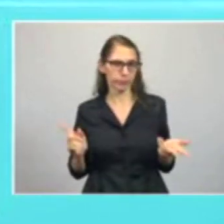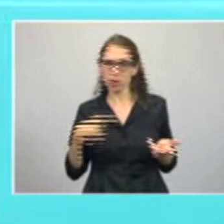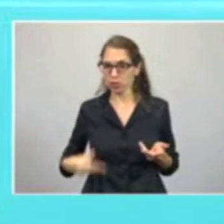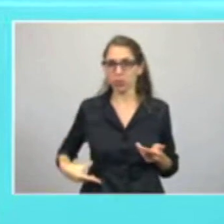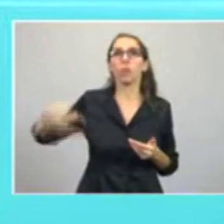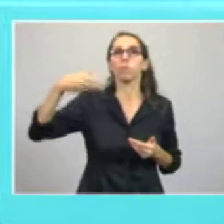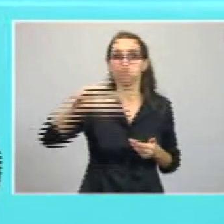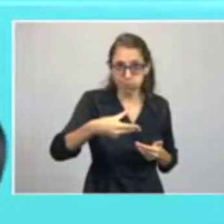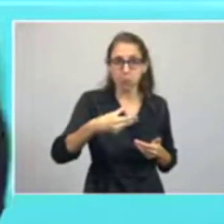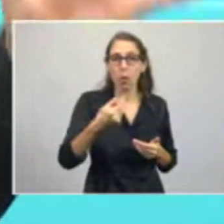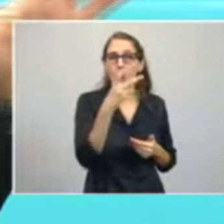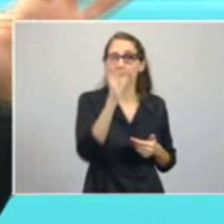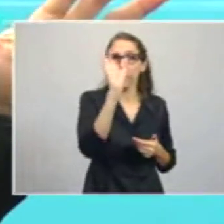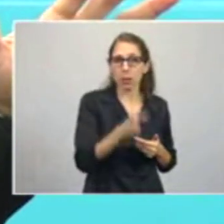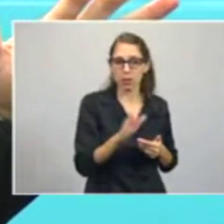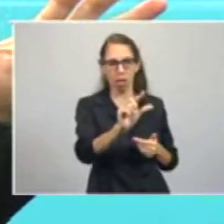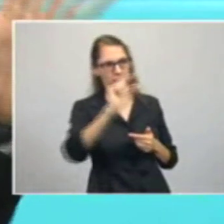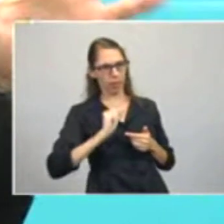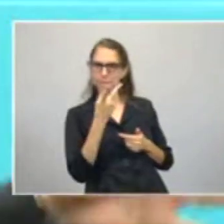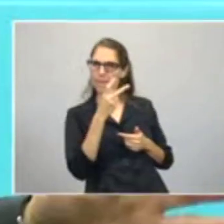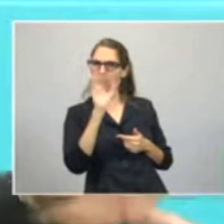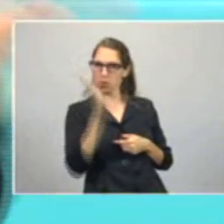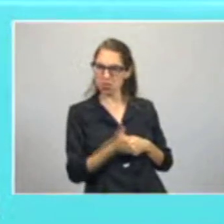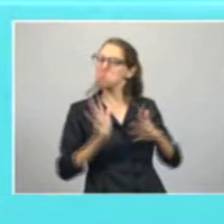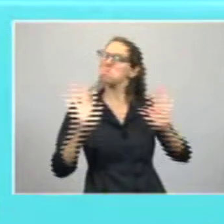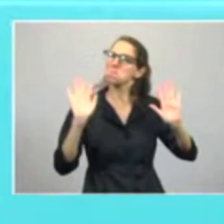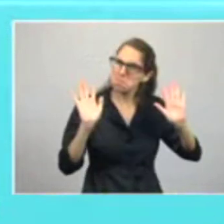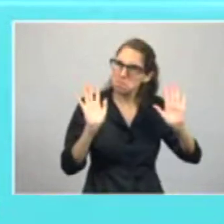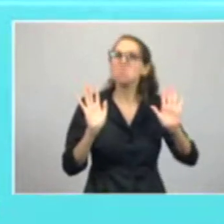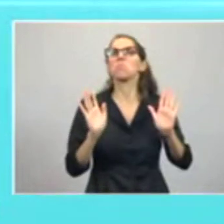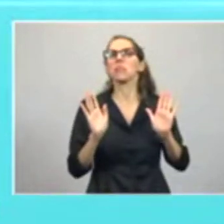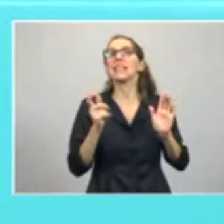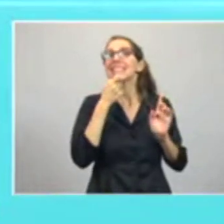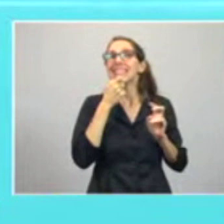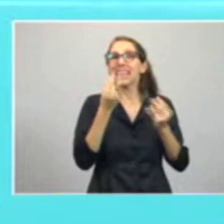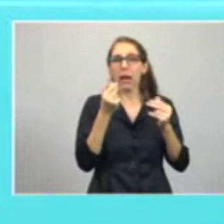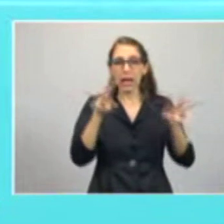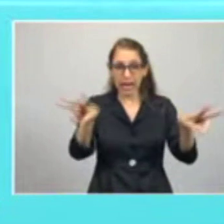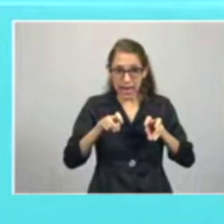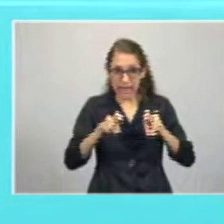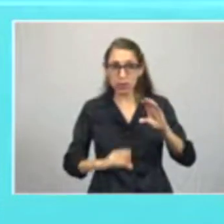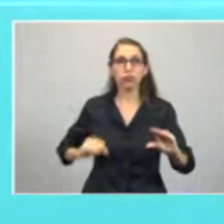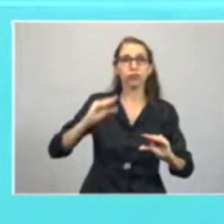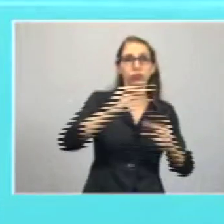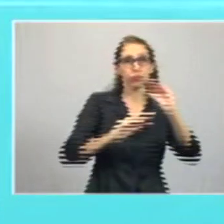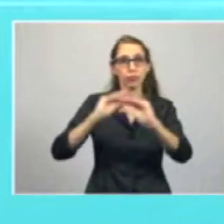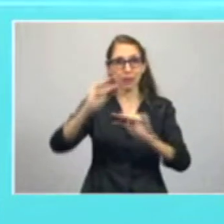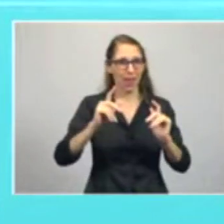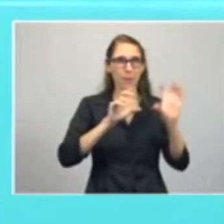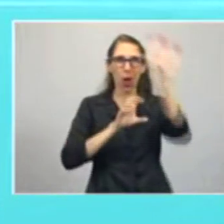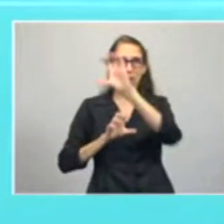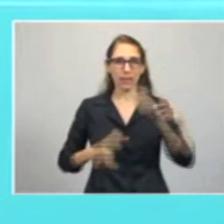Pero si uno toma todos los ingresos, los coparticipables y los no coparticipables, para explicar esta cuenta bien,